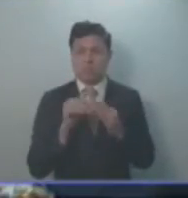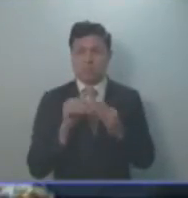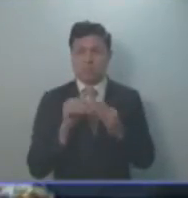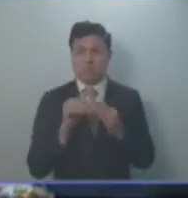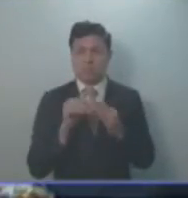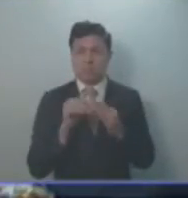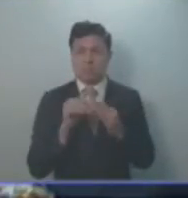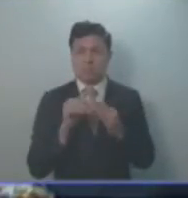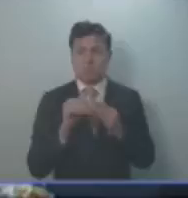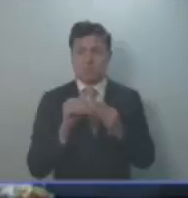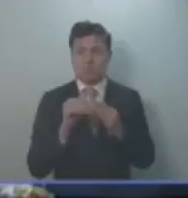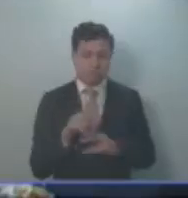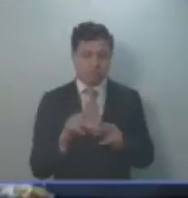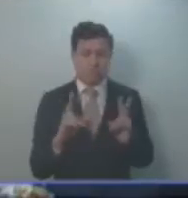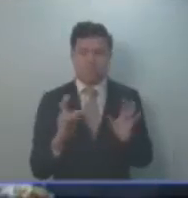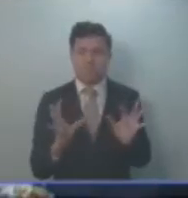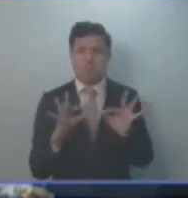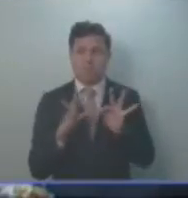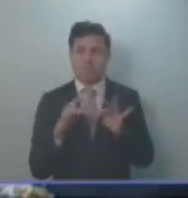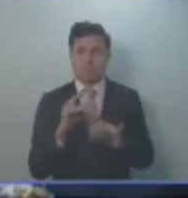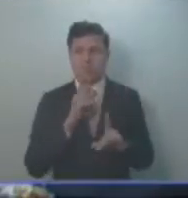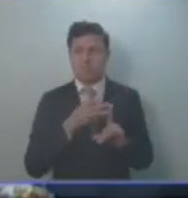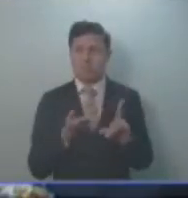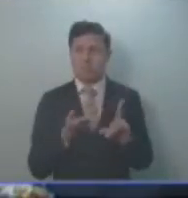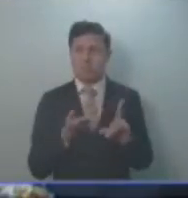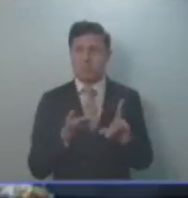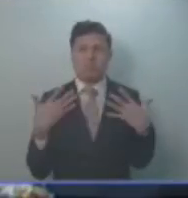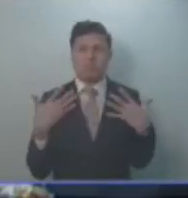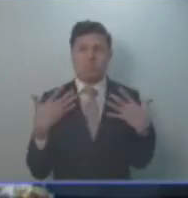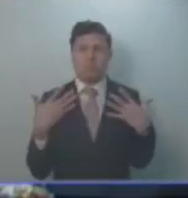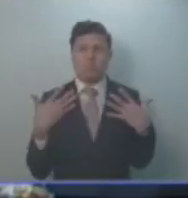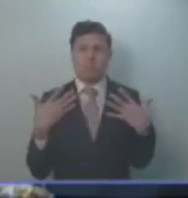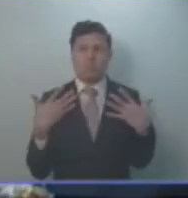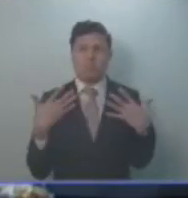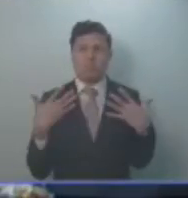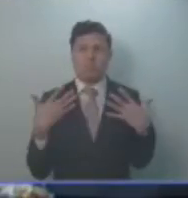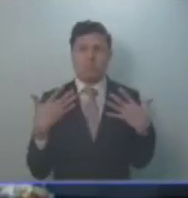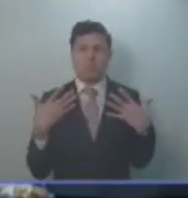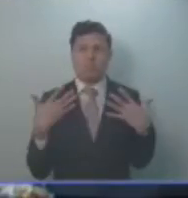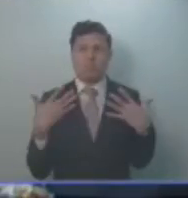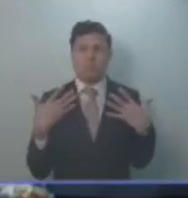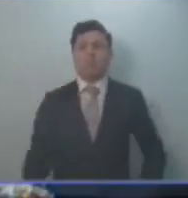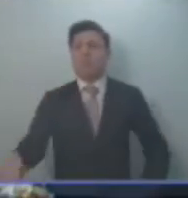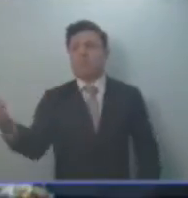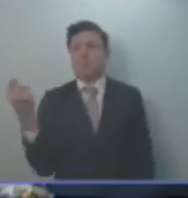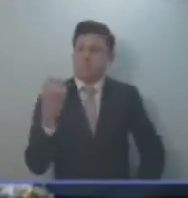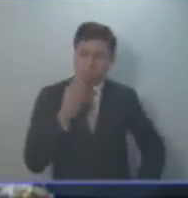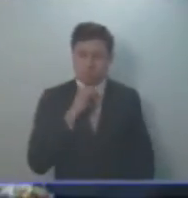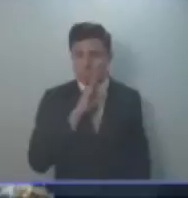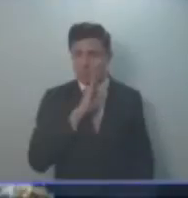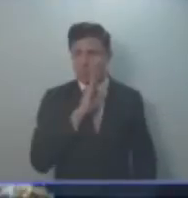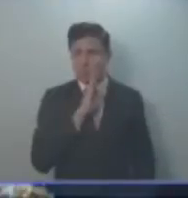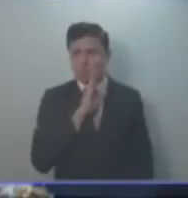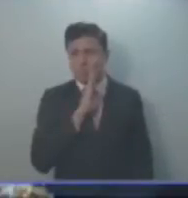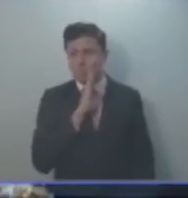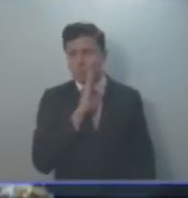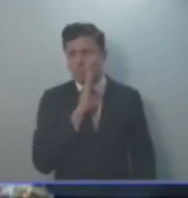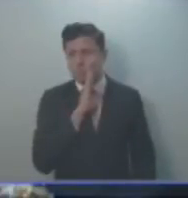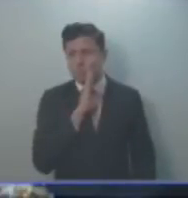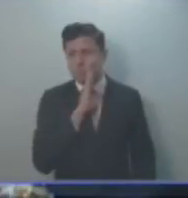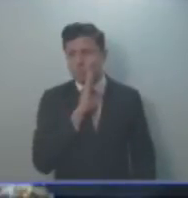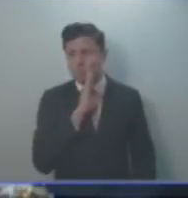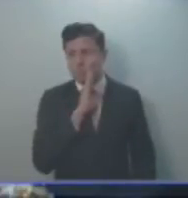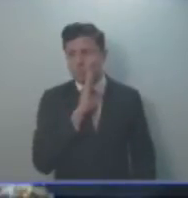oficiales relacionadas con el sector salud el padecimiento de enfermedades